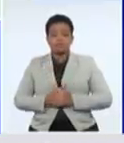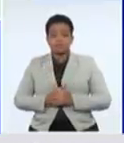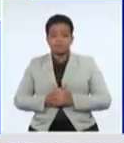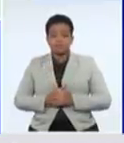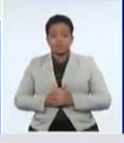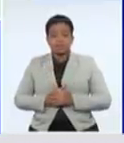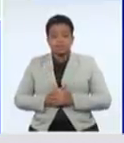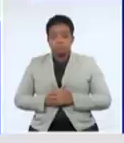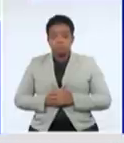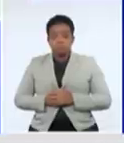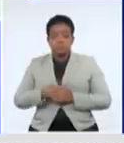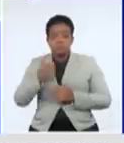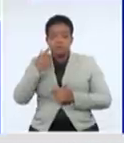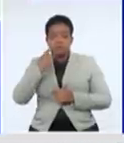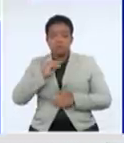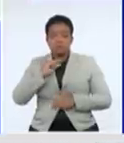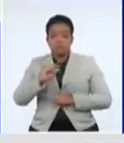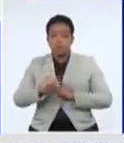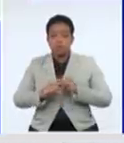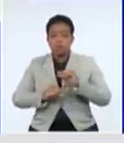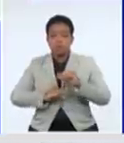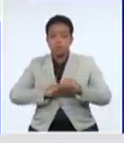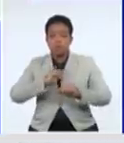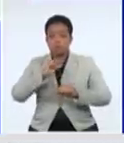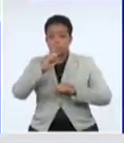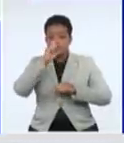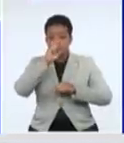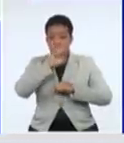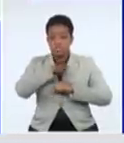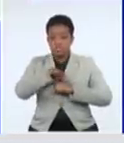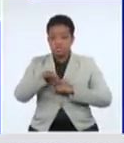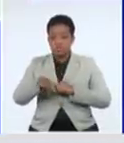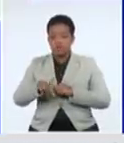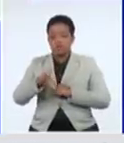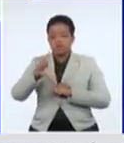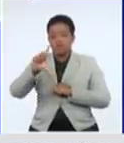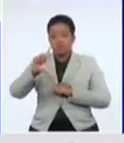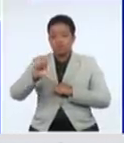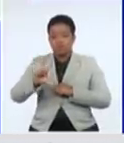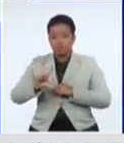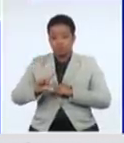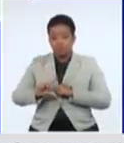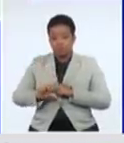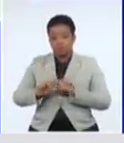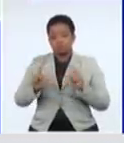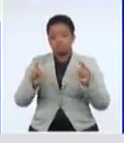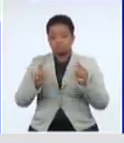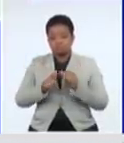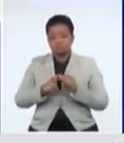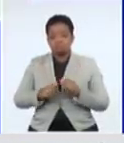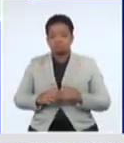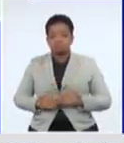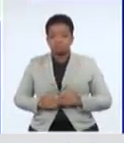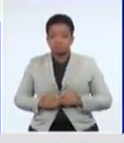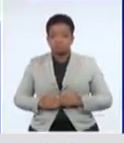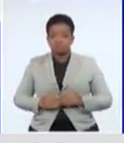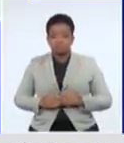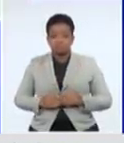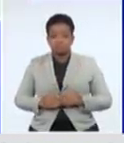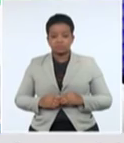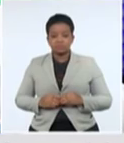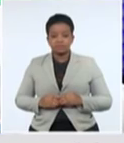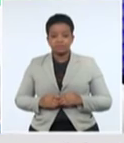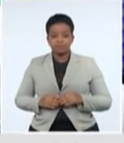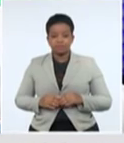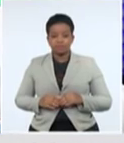produciendo un desescalamiento, como le llaman, una reducción en el número de casos. Como